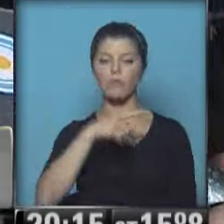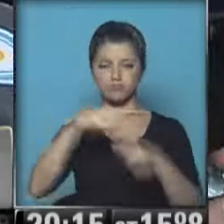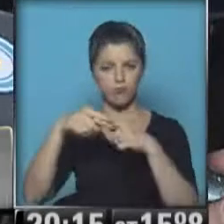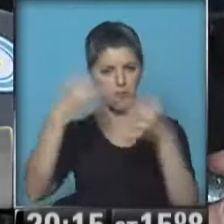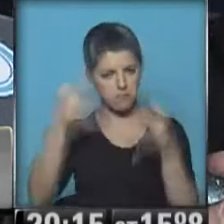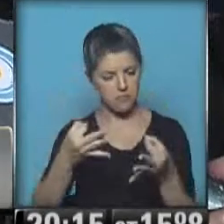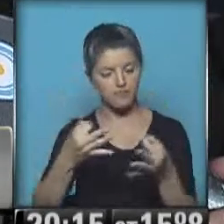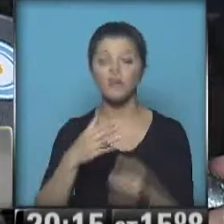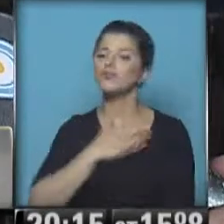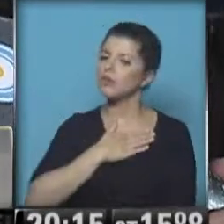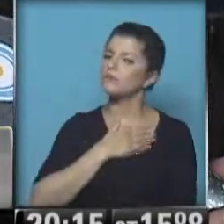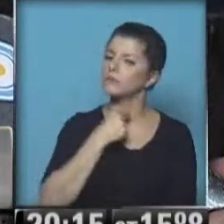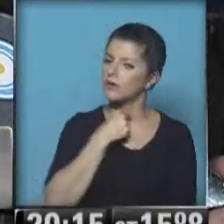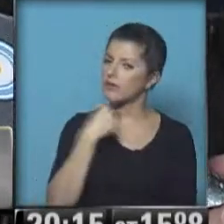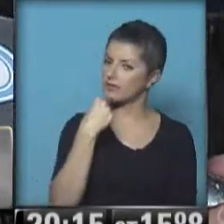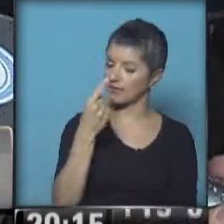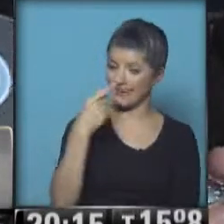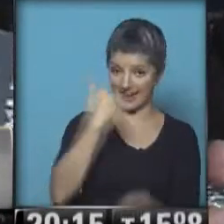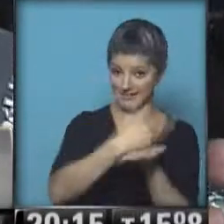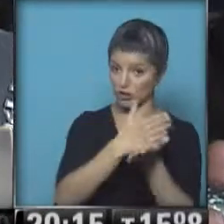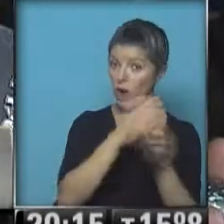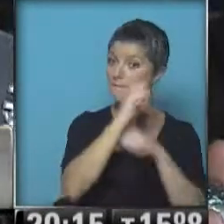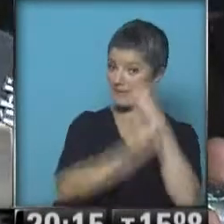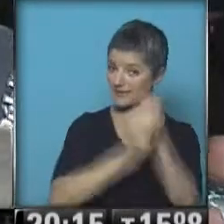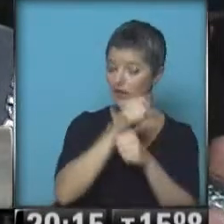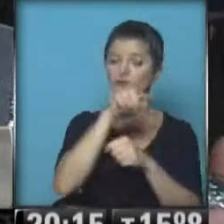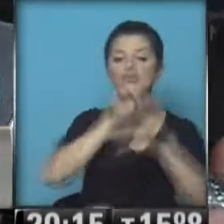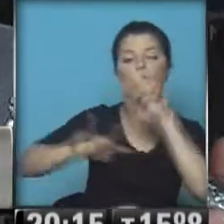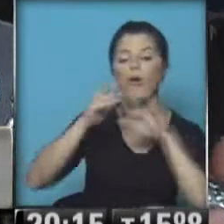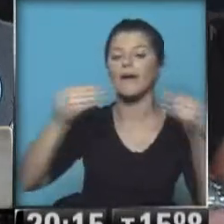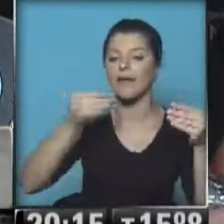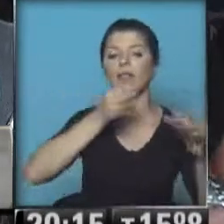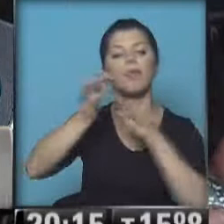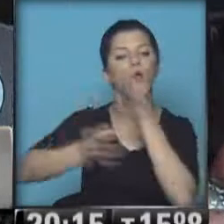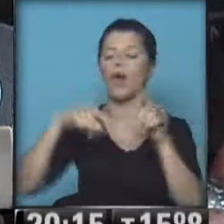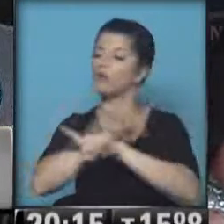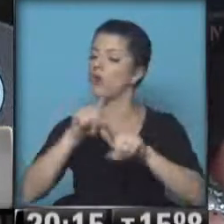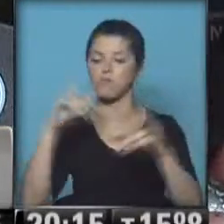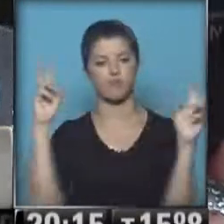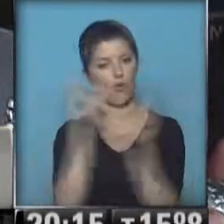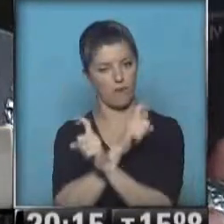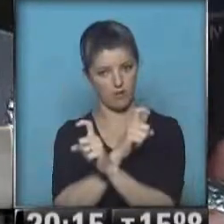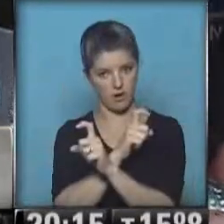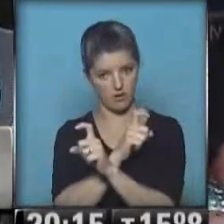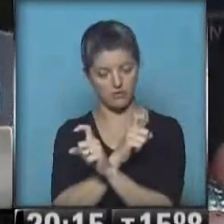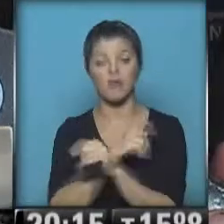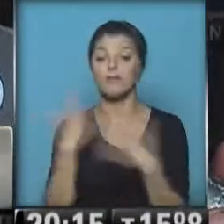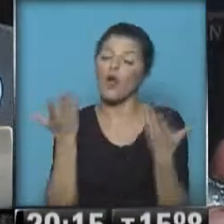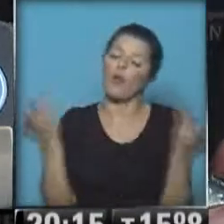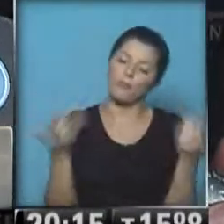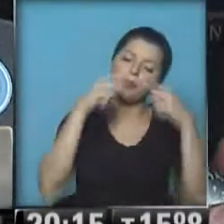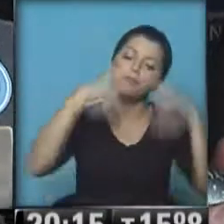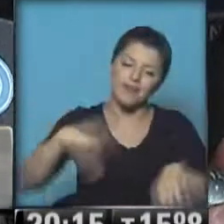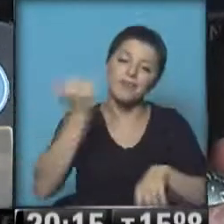yo quiero destacar que la posición del sector empresario es la de buscar diálogo, no buscar confrontación. Obviamente hay diferencias y